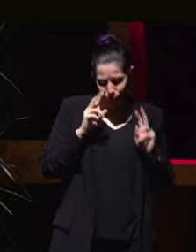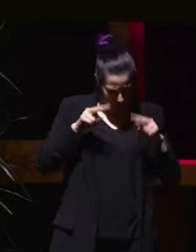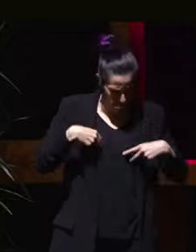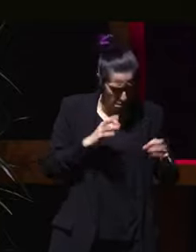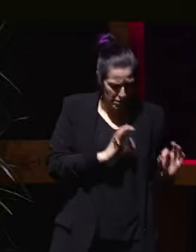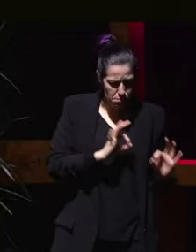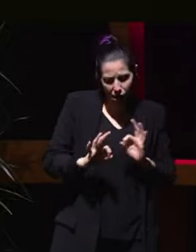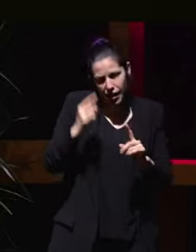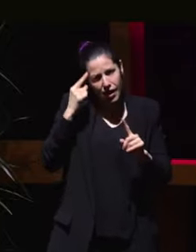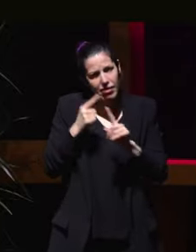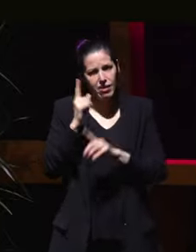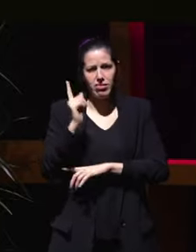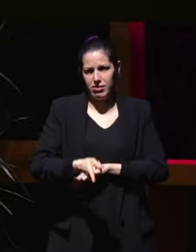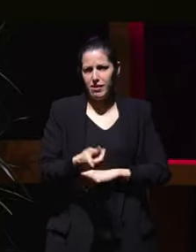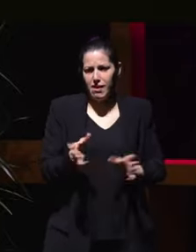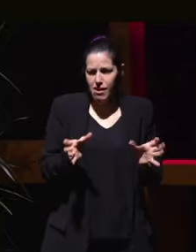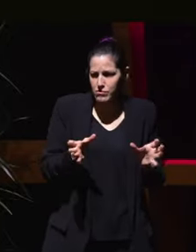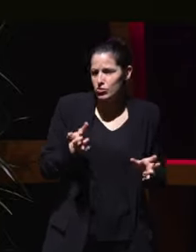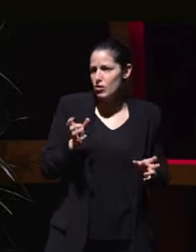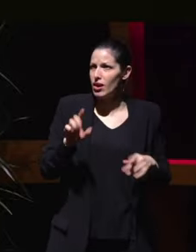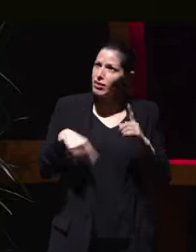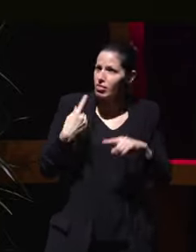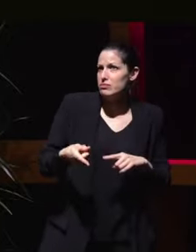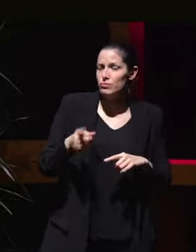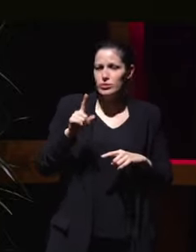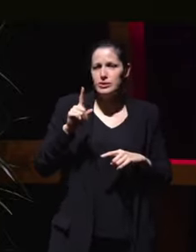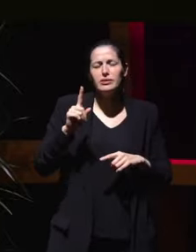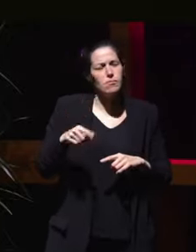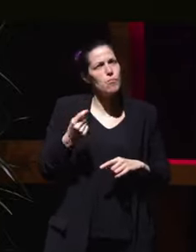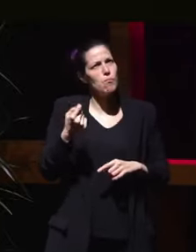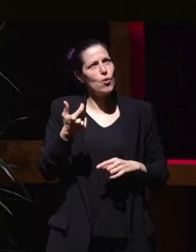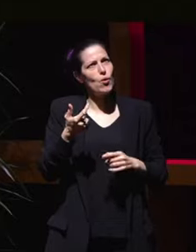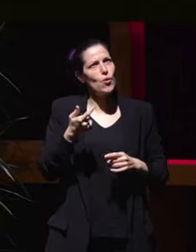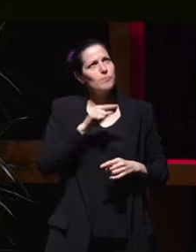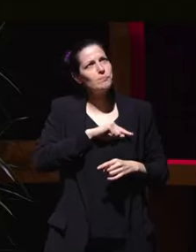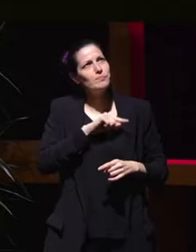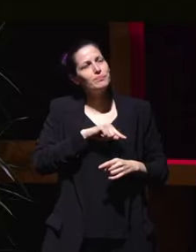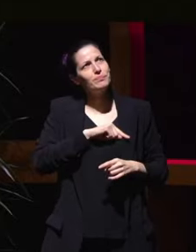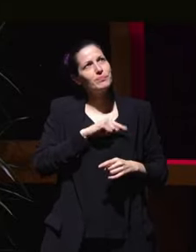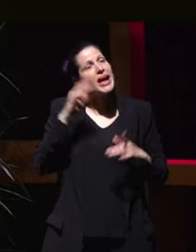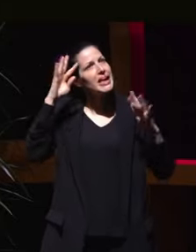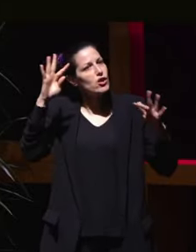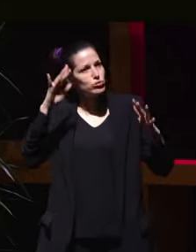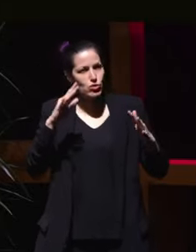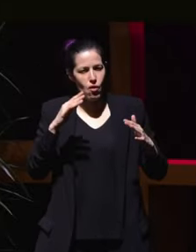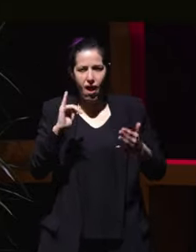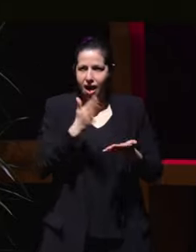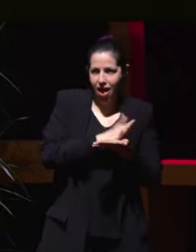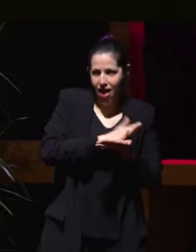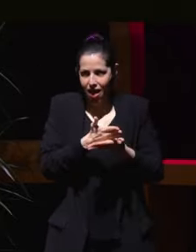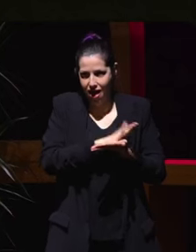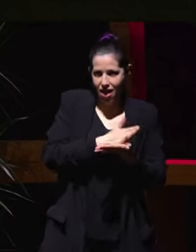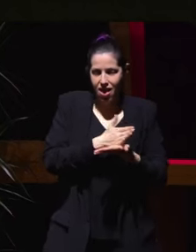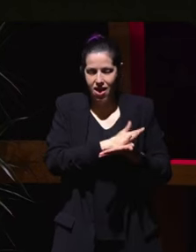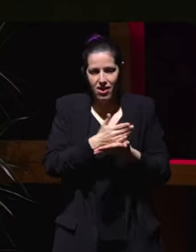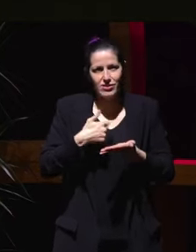programa, una emisora, después a ilusión. Había esa dupla. Estaba contenta porque iba a tener un trabajo no que me gustaba,